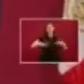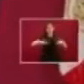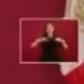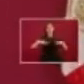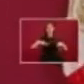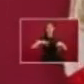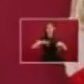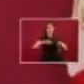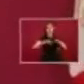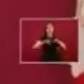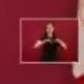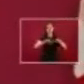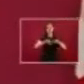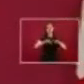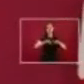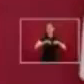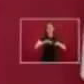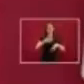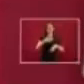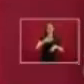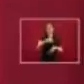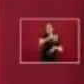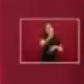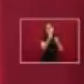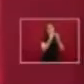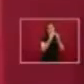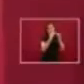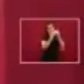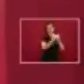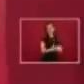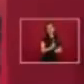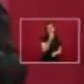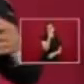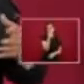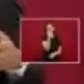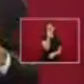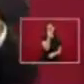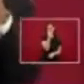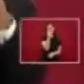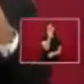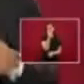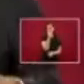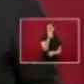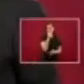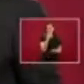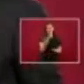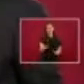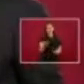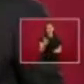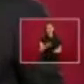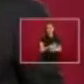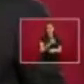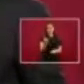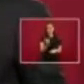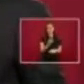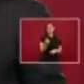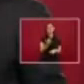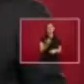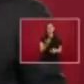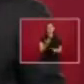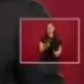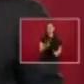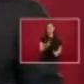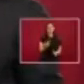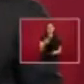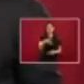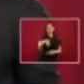la discusión hoy, parece que salvar al trabajador sin salvar la empresa es absurdo. Pues es que, pero el presidente lo ha puesto todo